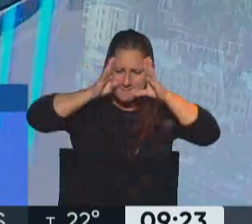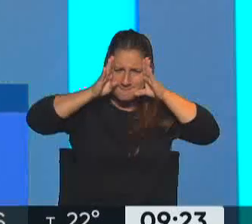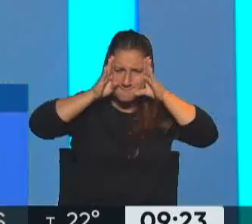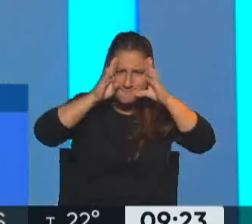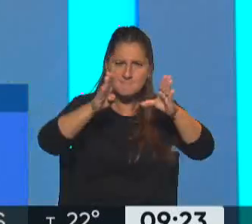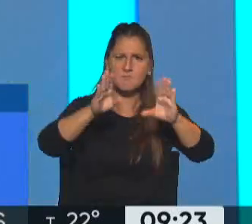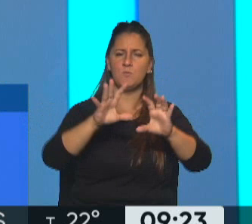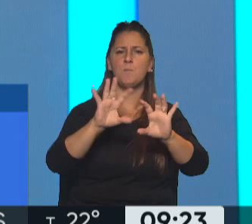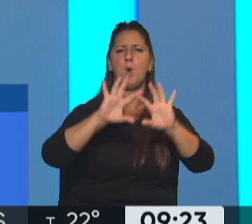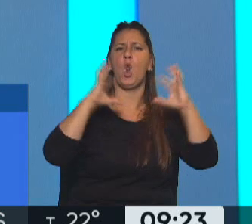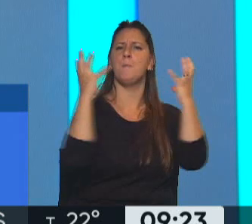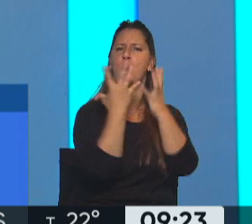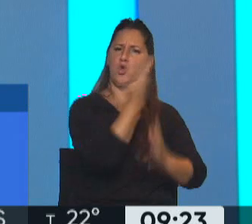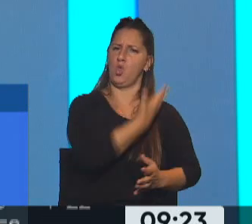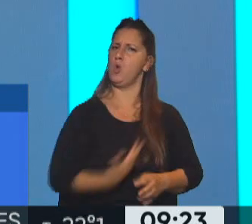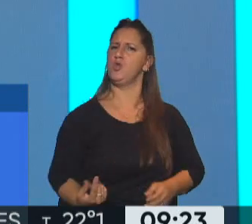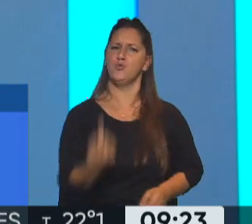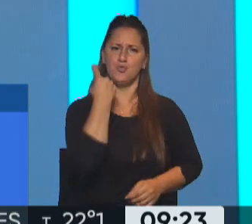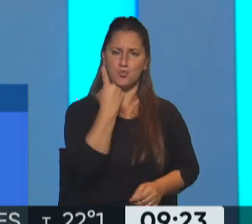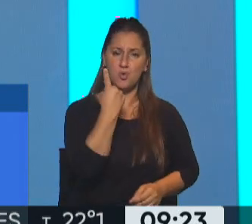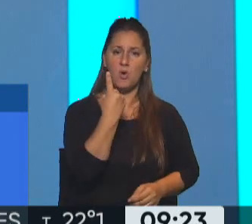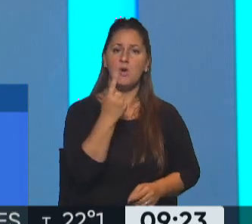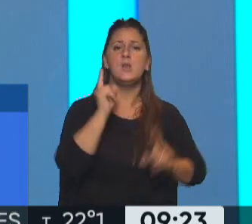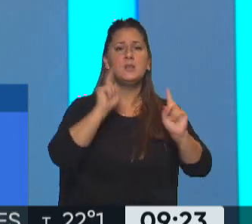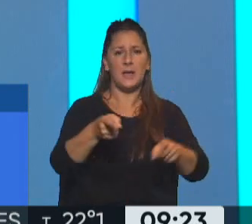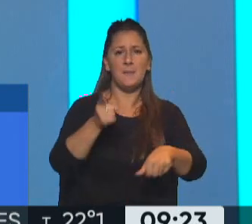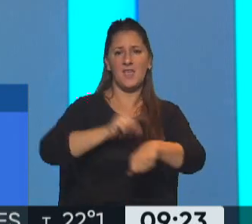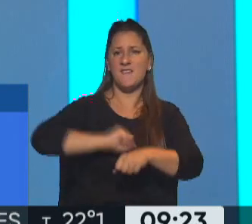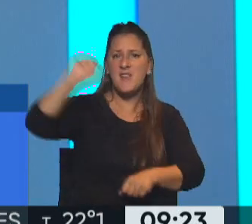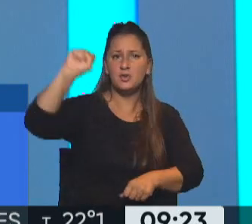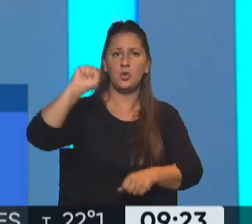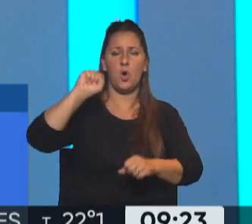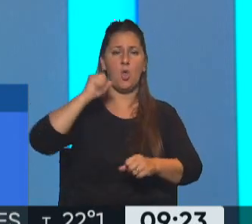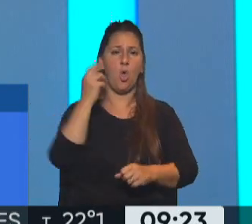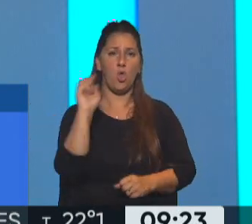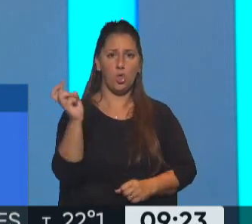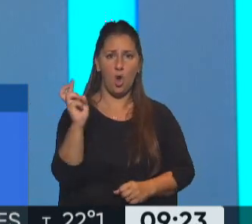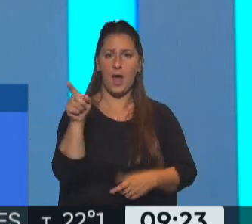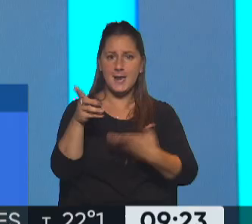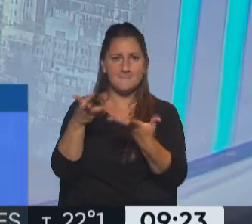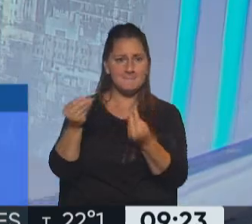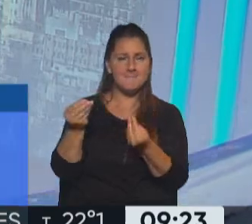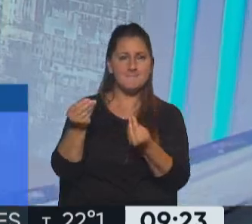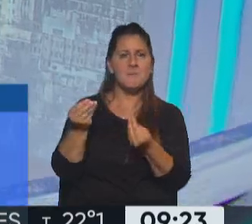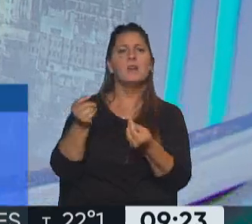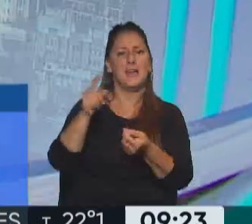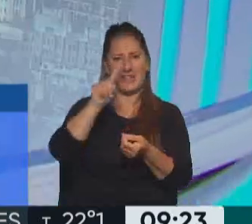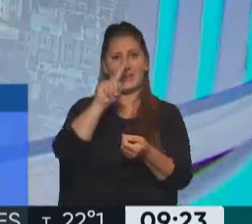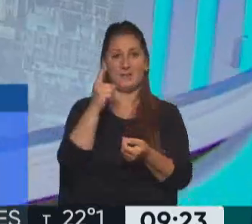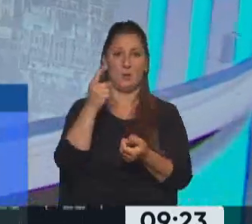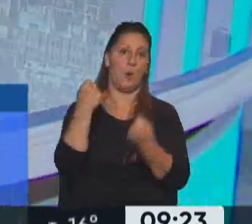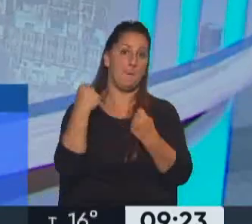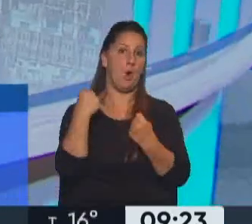grandes monopolios, en muchas ramas, y que a su vez la inflación o el dólar es una herramienta que tiene el establishment o los